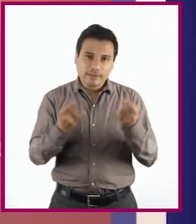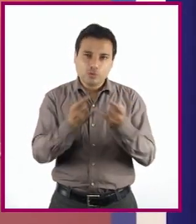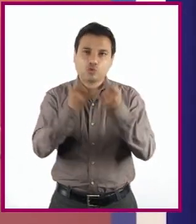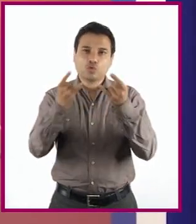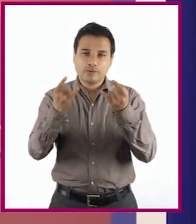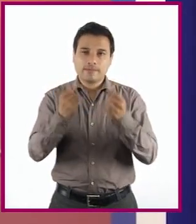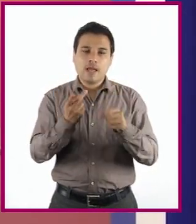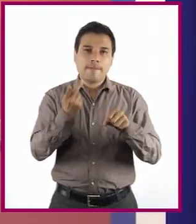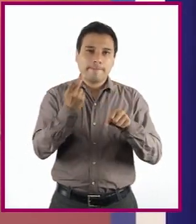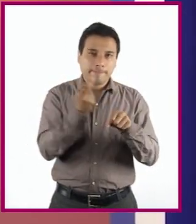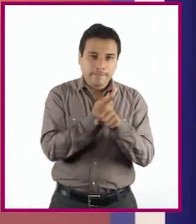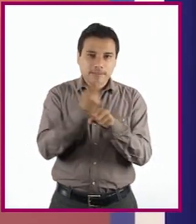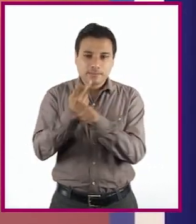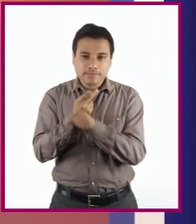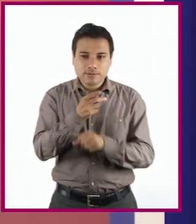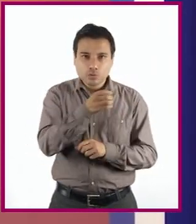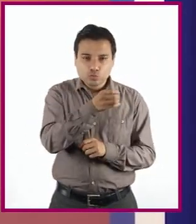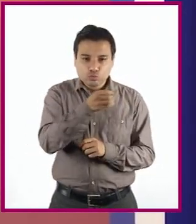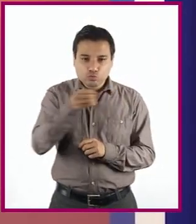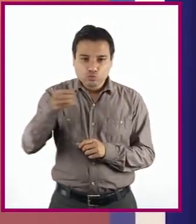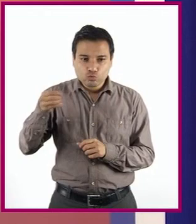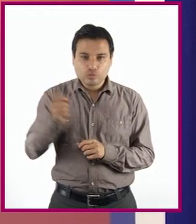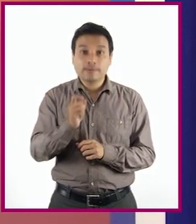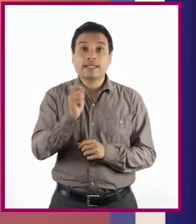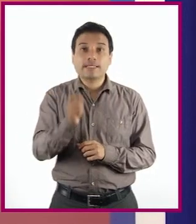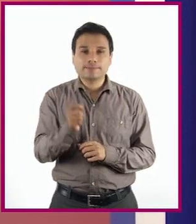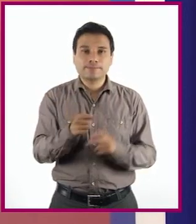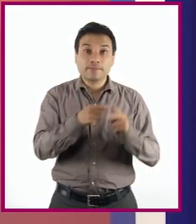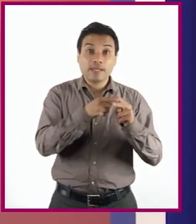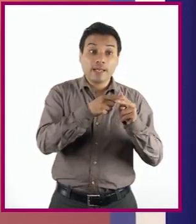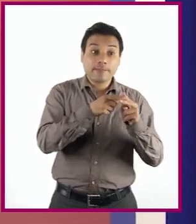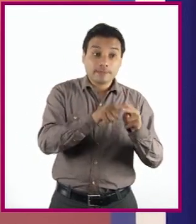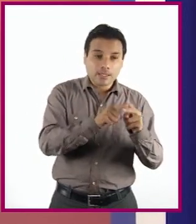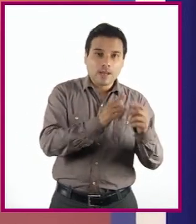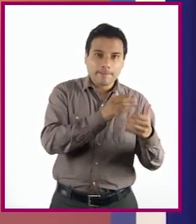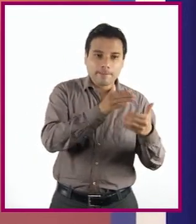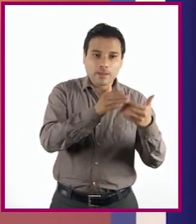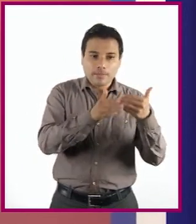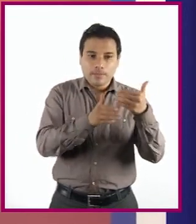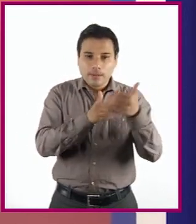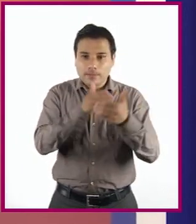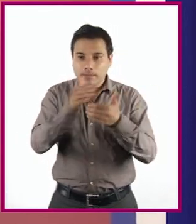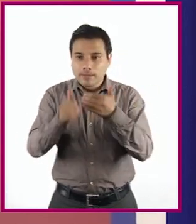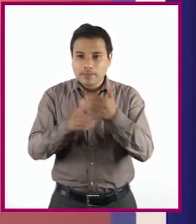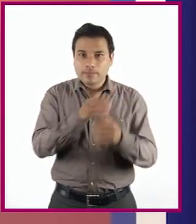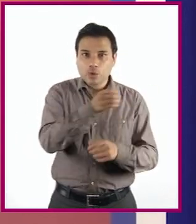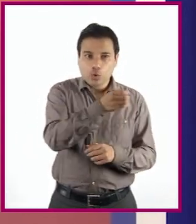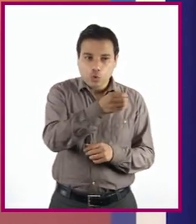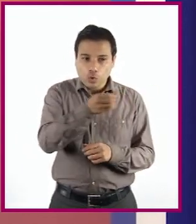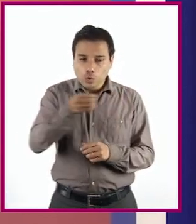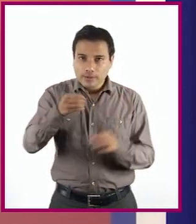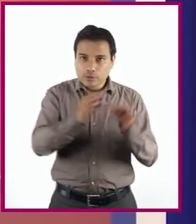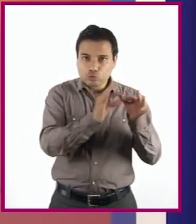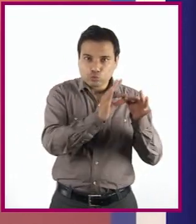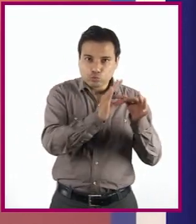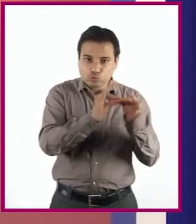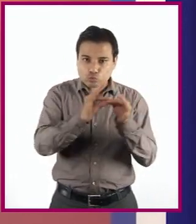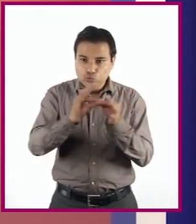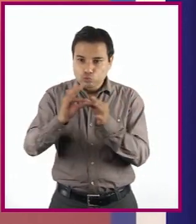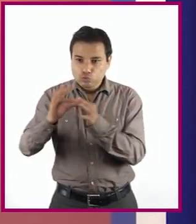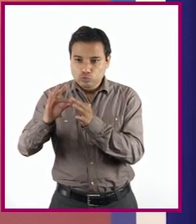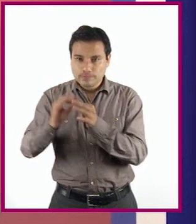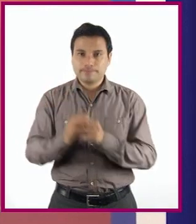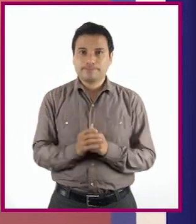o acontecimiento es una secuencia de situaciones fácticas ordenada y sistemática que puede ser